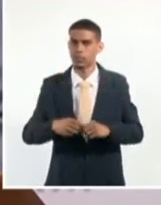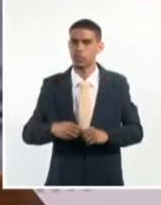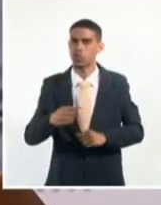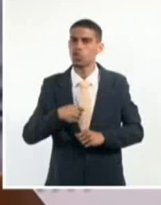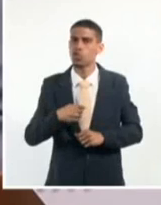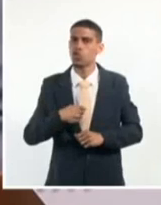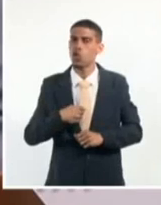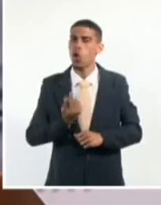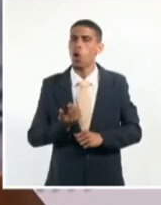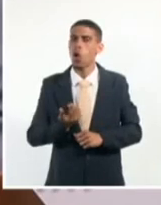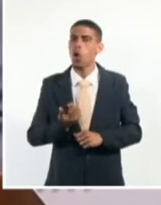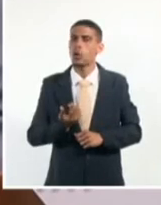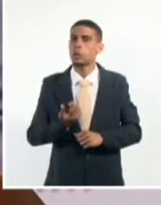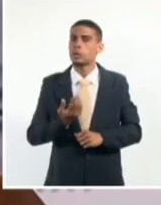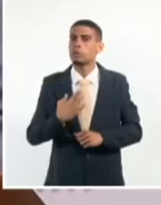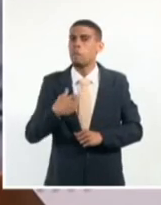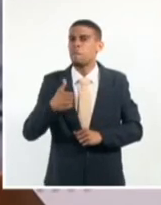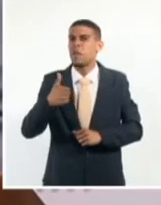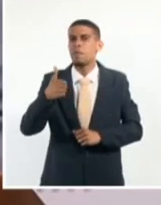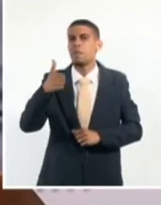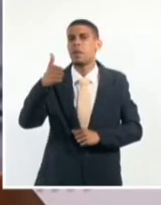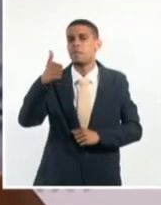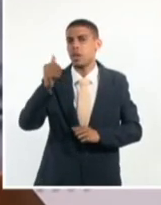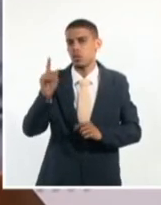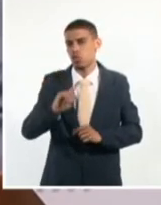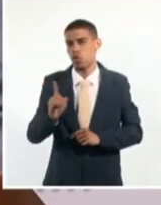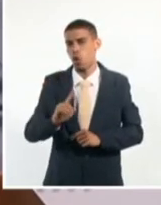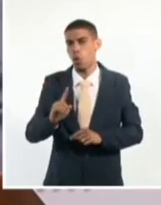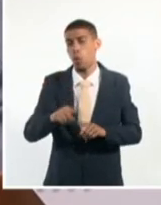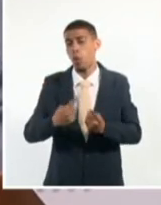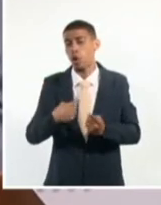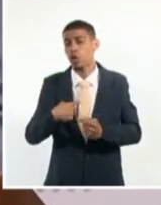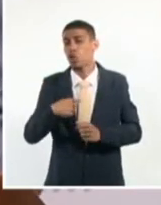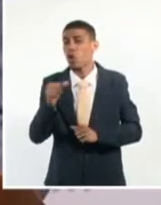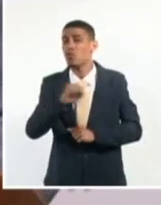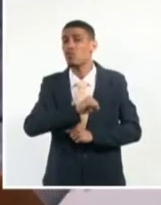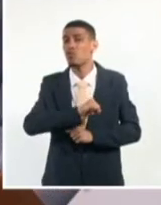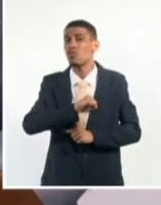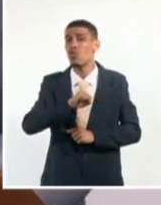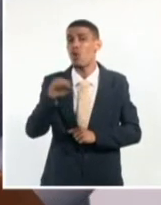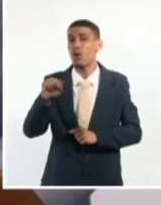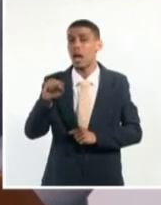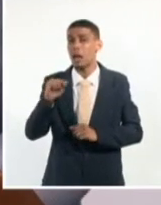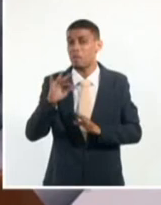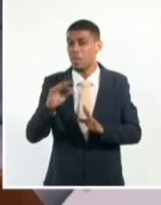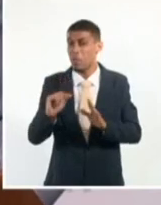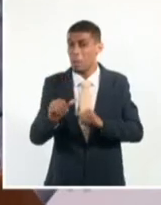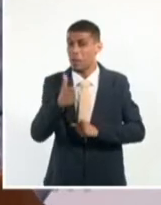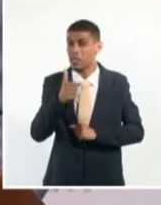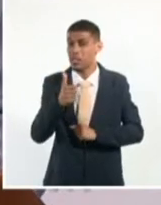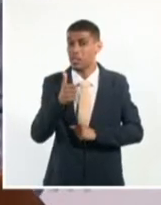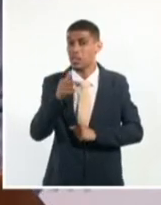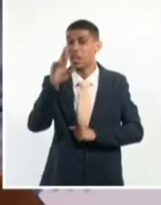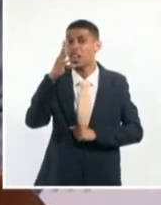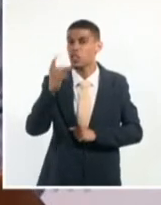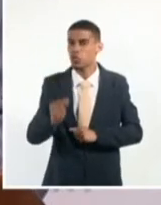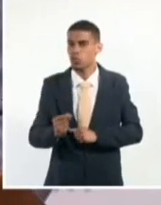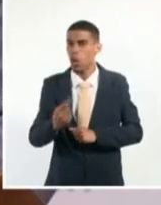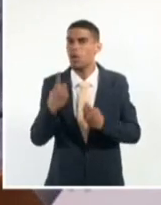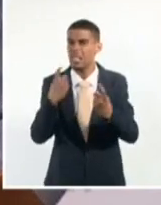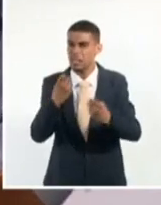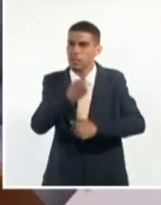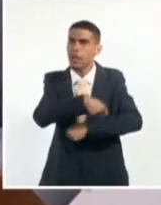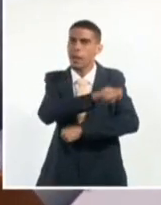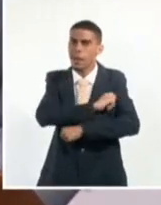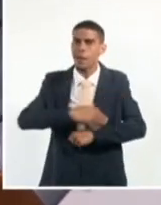enorme insatisfacción por no haber sido capaz de lograr, desde la conducción del país, los resultados que necesita el pueblo